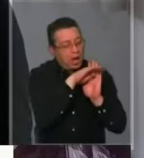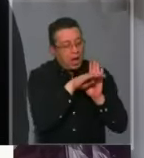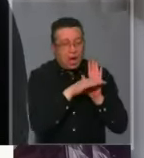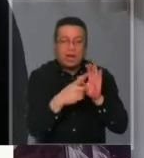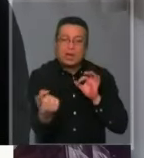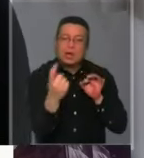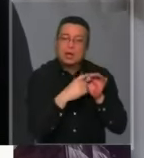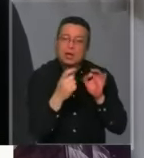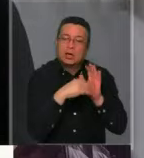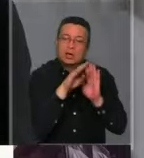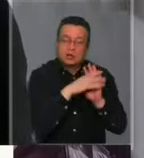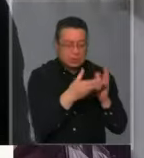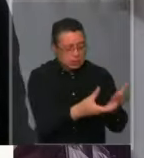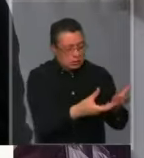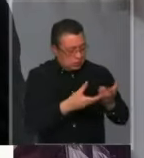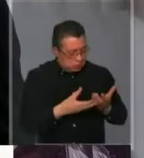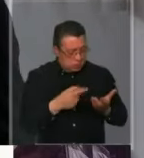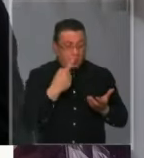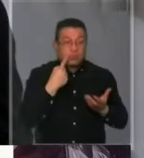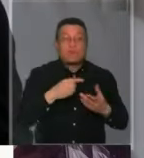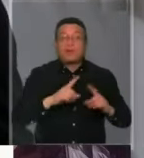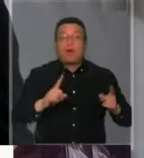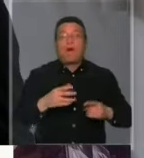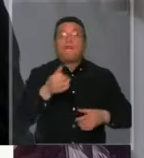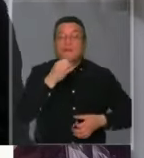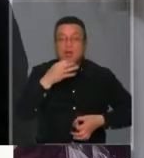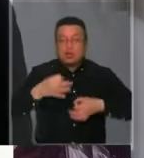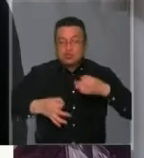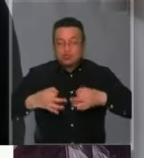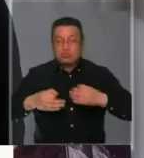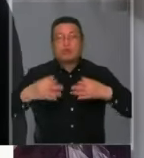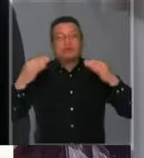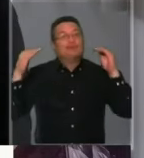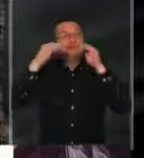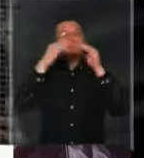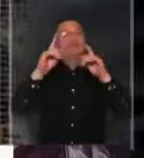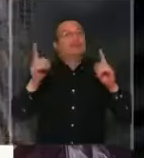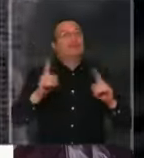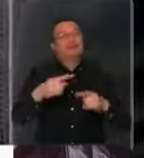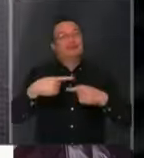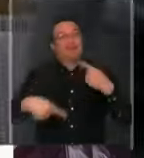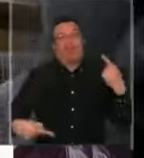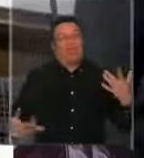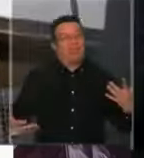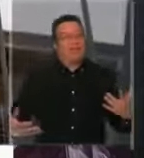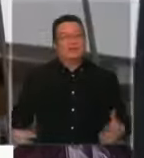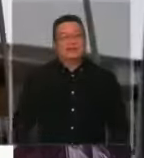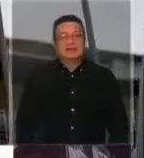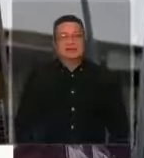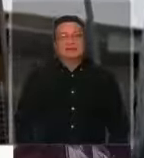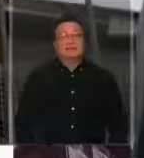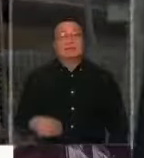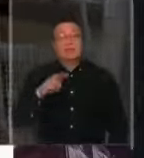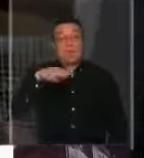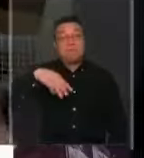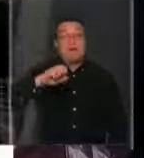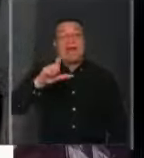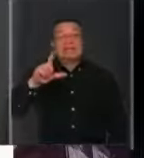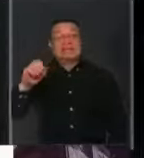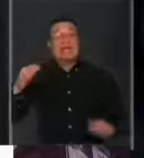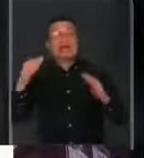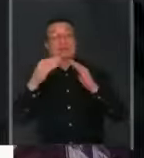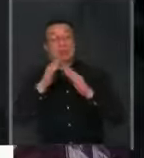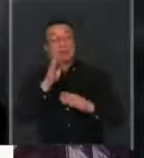se le ponen a disposición, y una justicia que no es oportuna no es justicia tampoco. Encontramos a Manuel Mallea en su